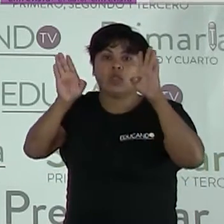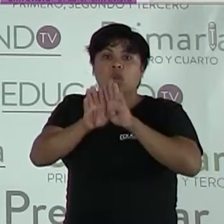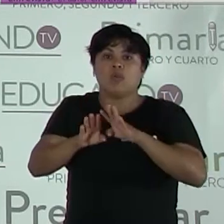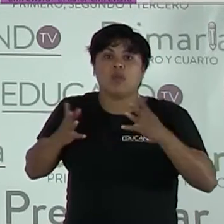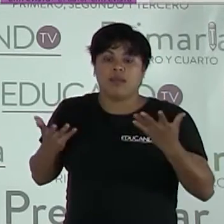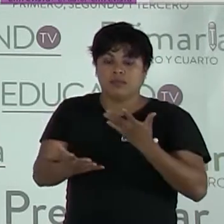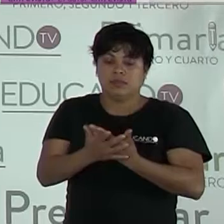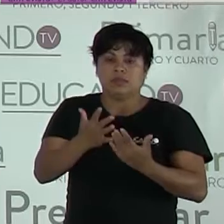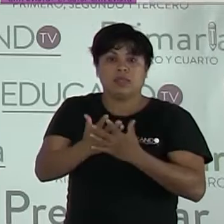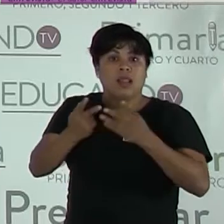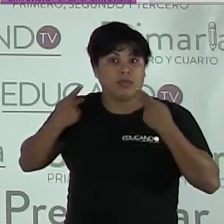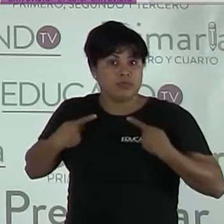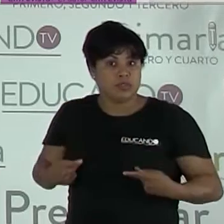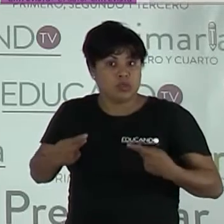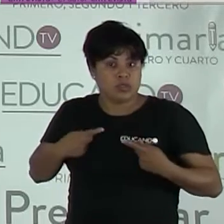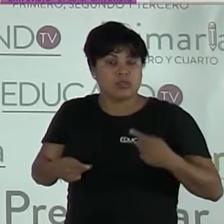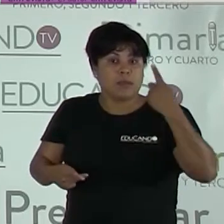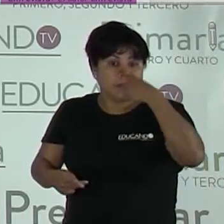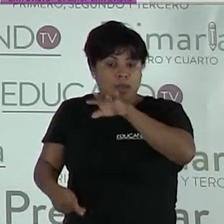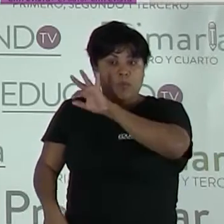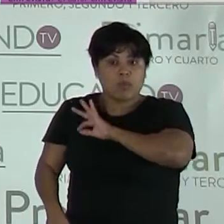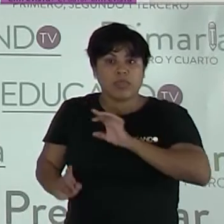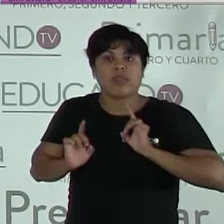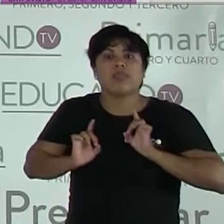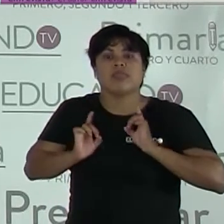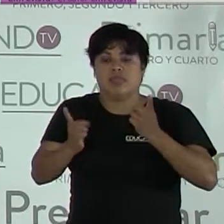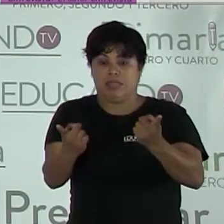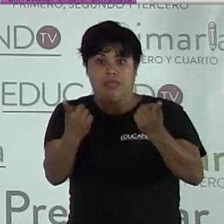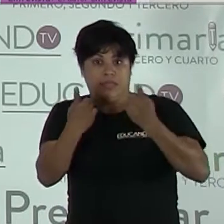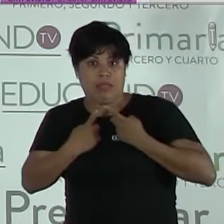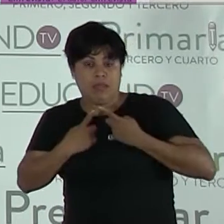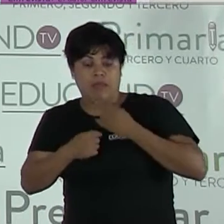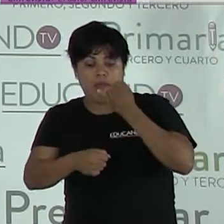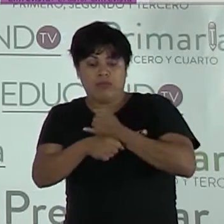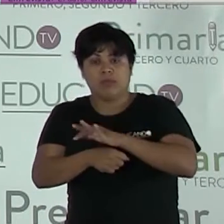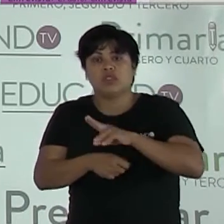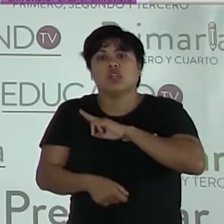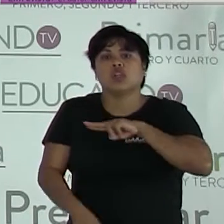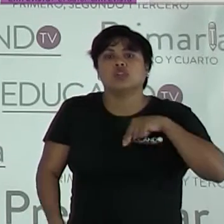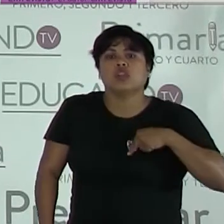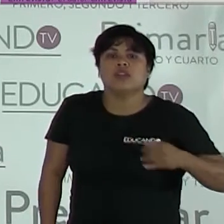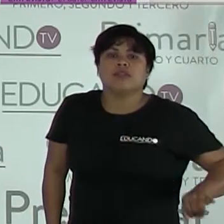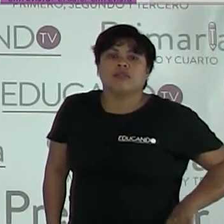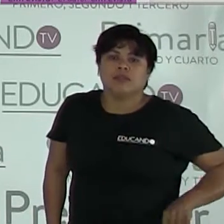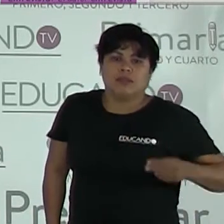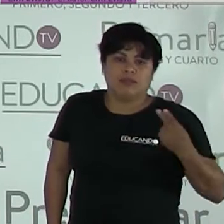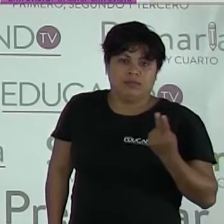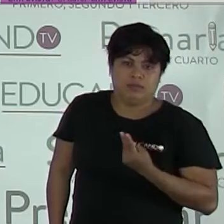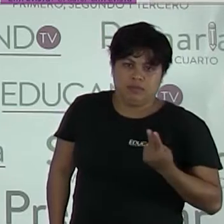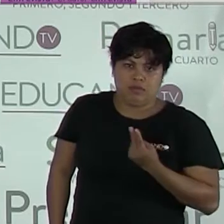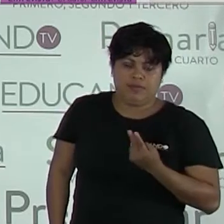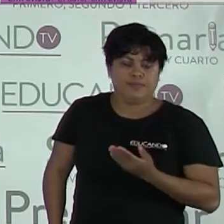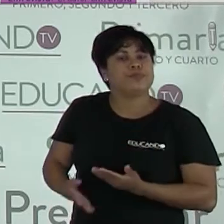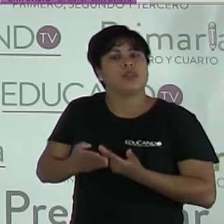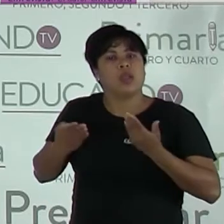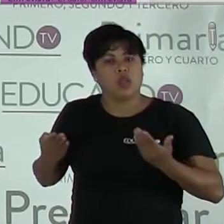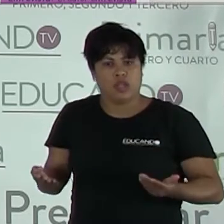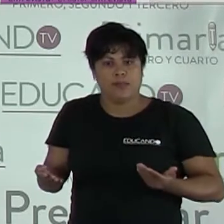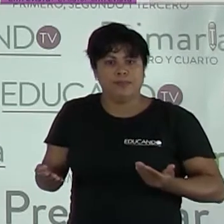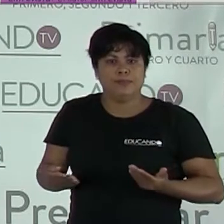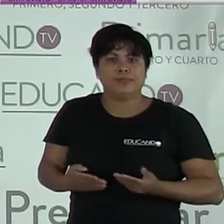que realizan estas personas para poder darnos la información que nosotros necesitamos conocer. Ahora